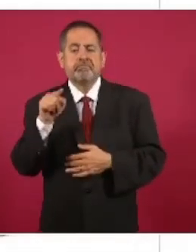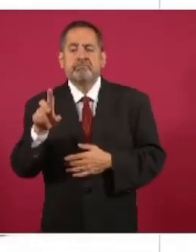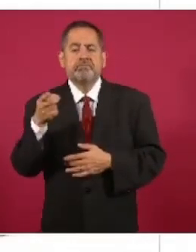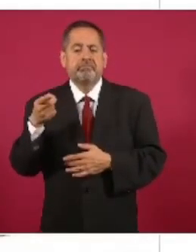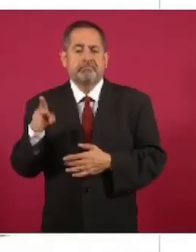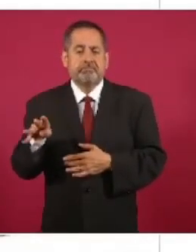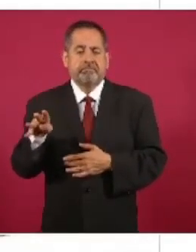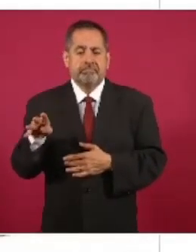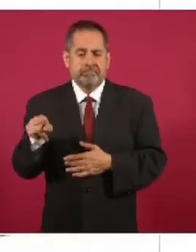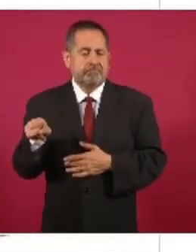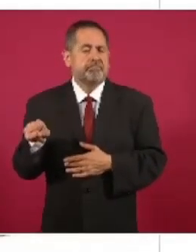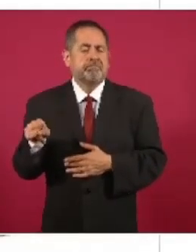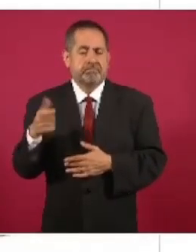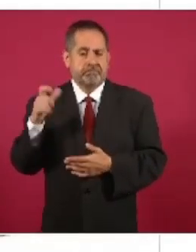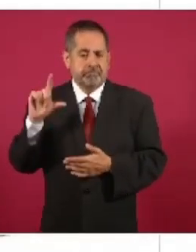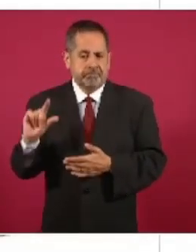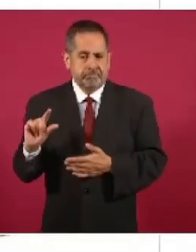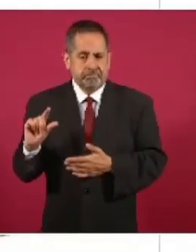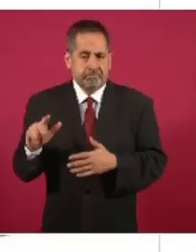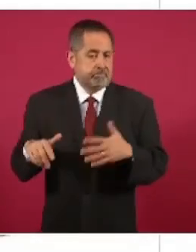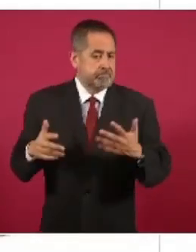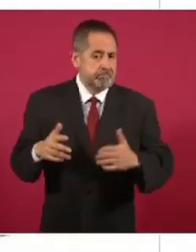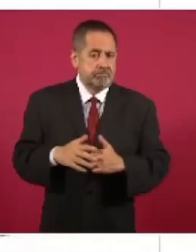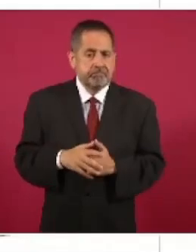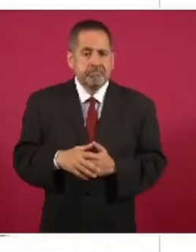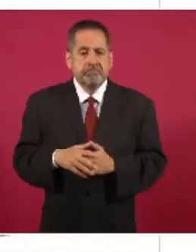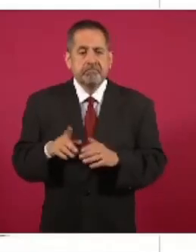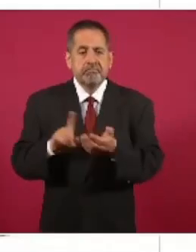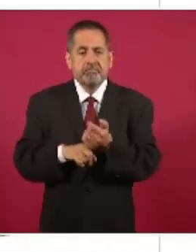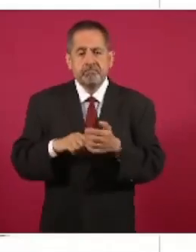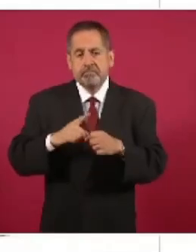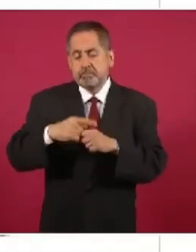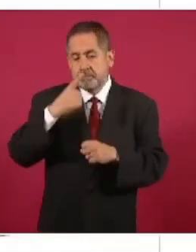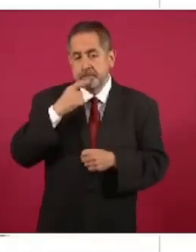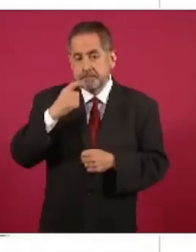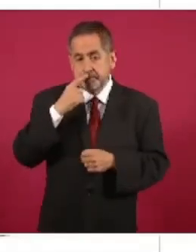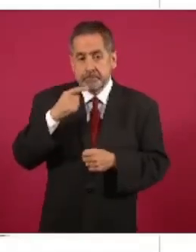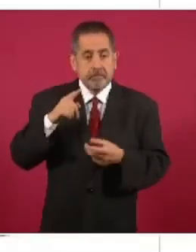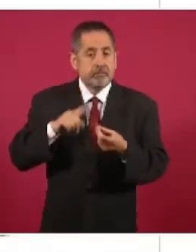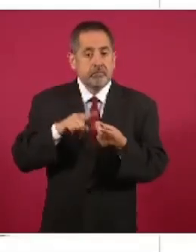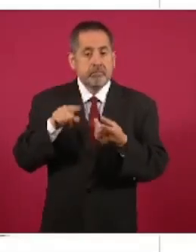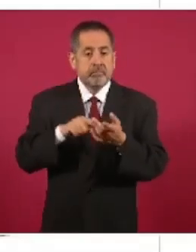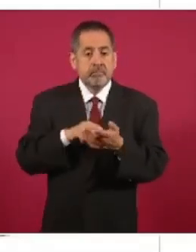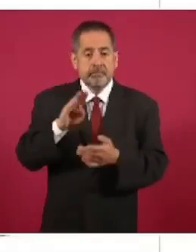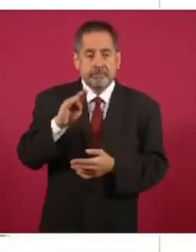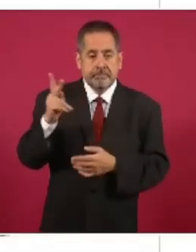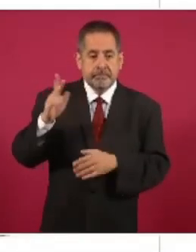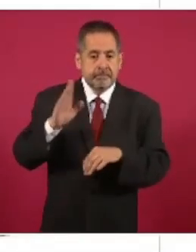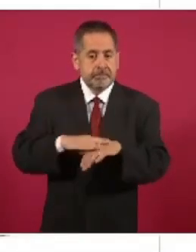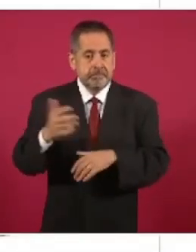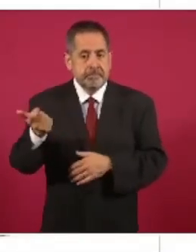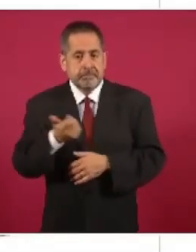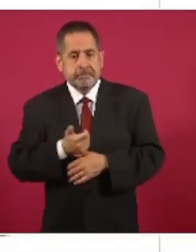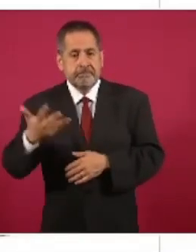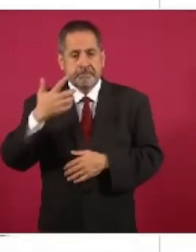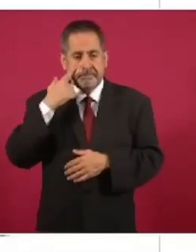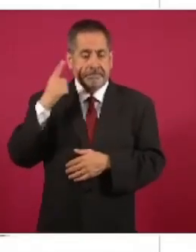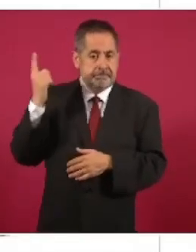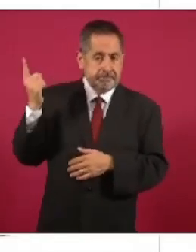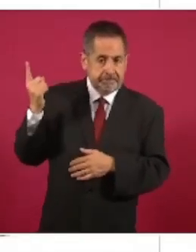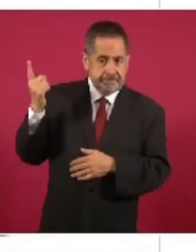39 centavos. En el caso de la Premium, BP fue la más cara en Benito Juárez, Quintana